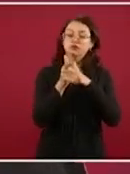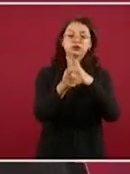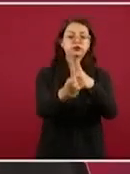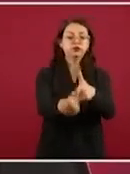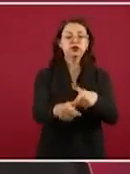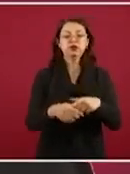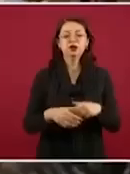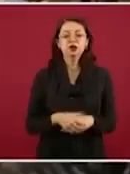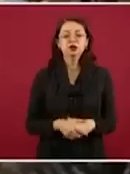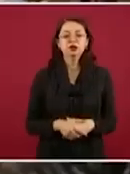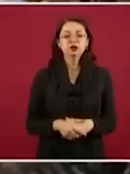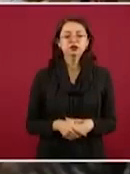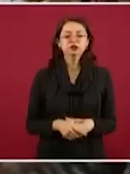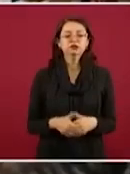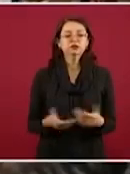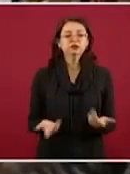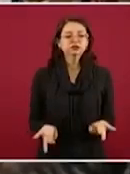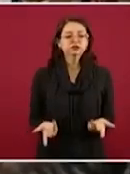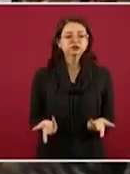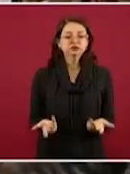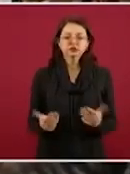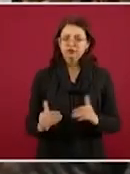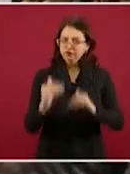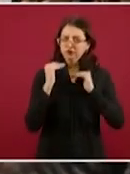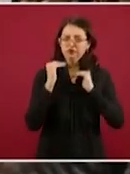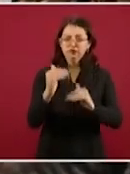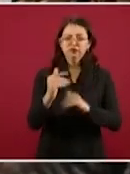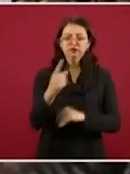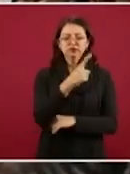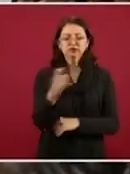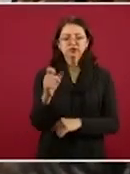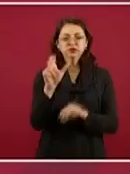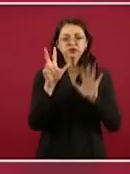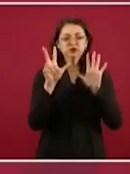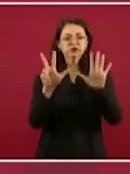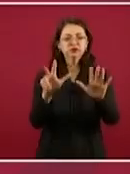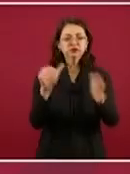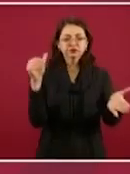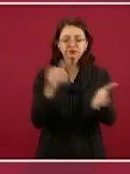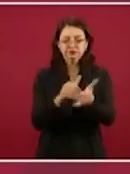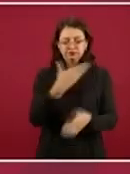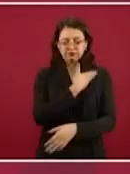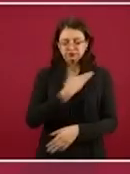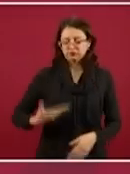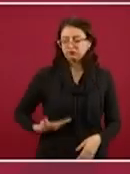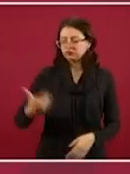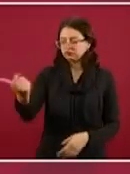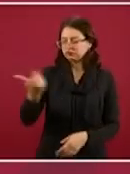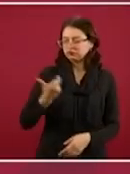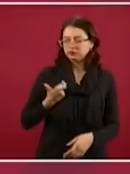no los 108 mil que es lo que obtiene el presidente,